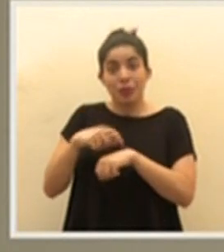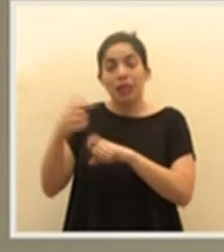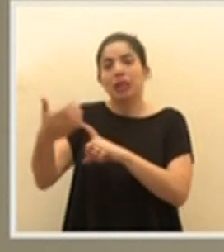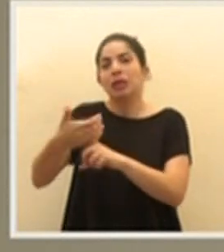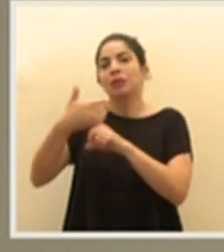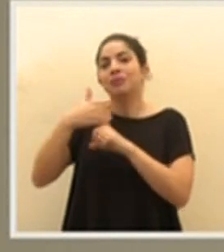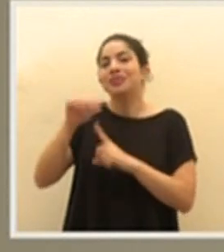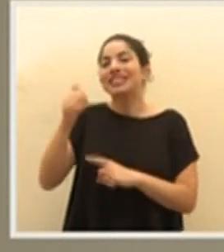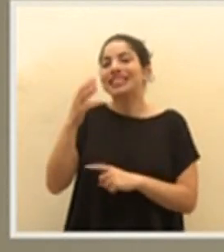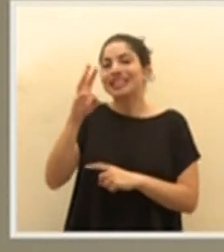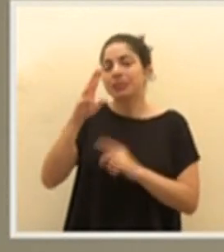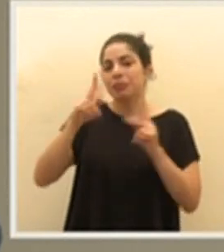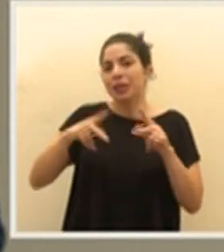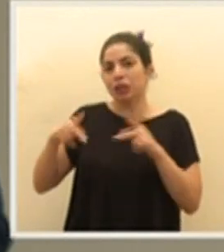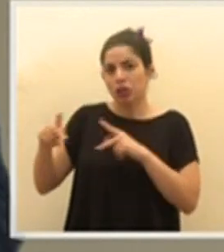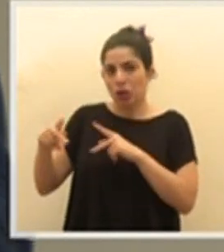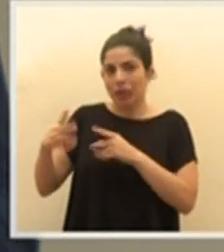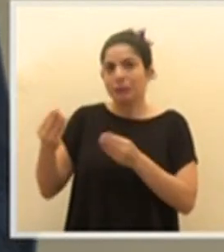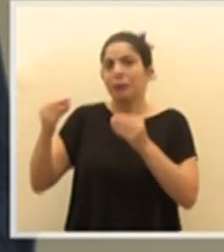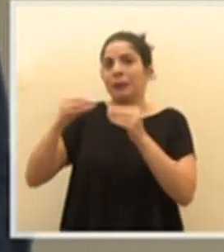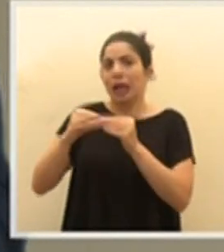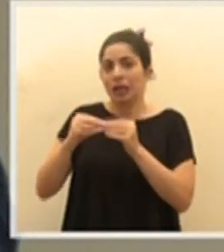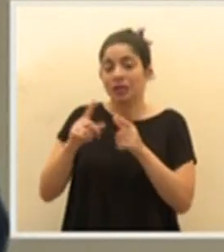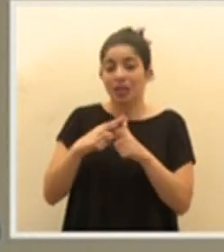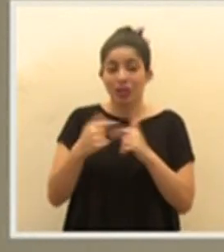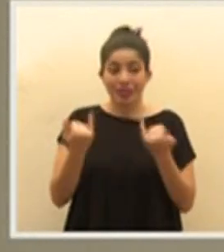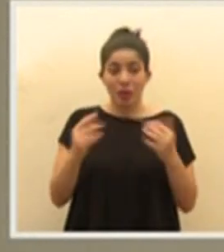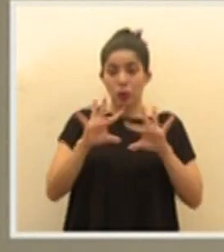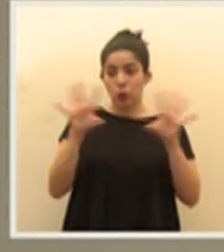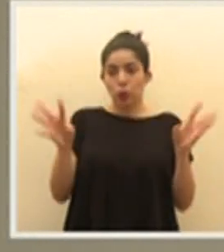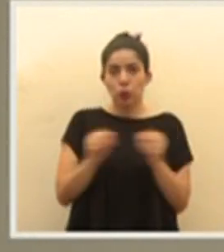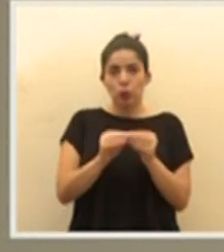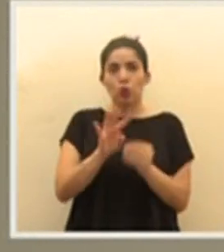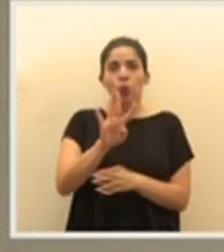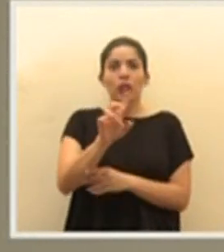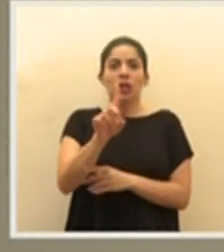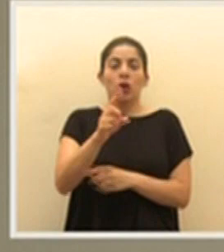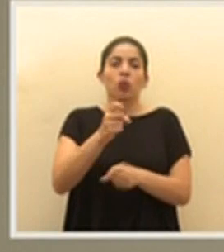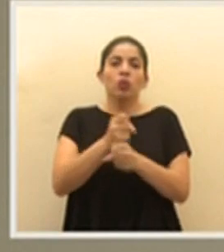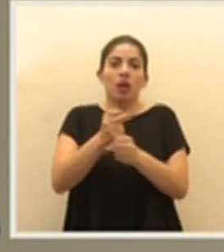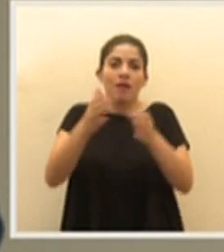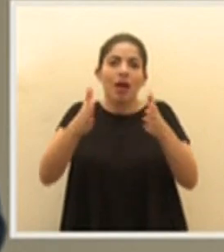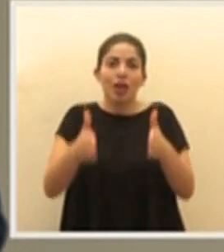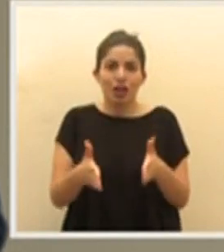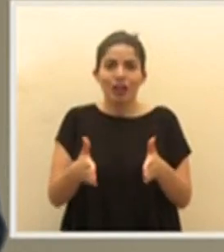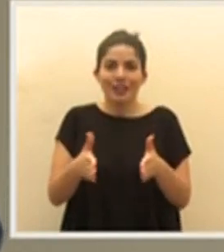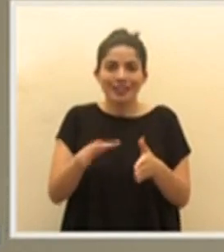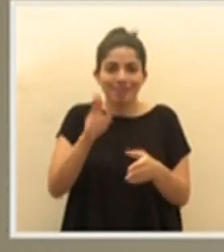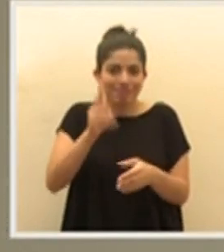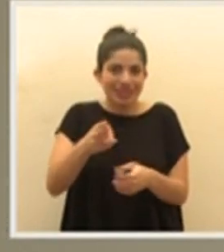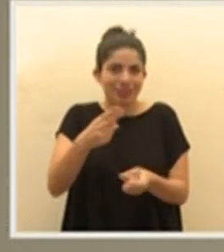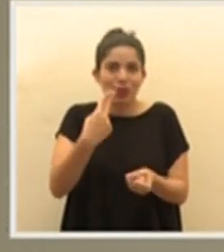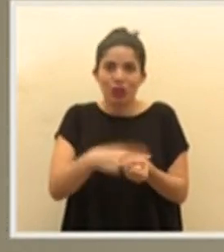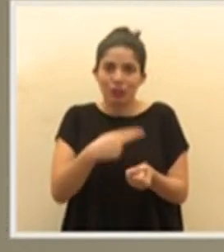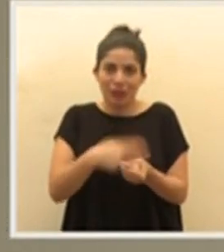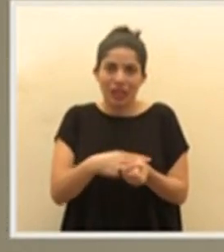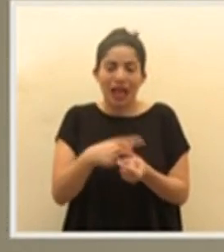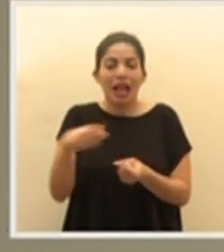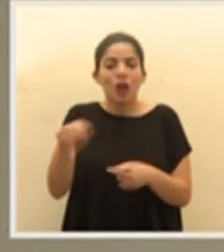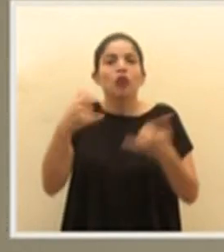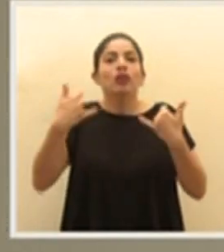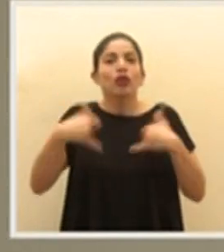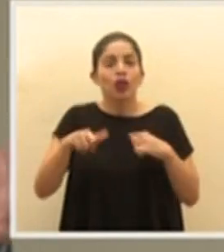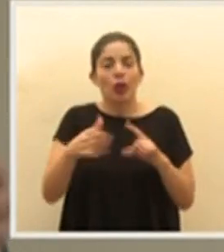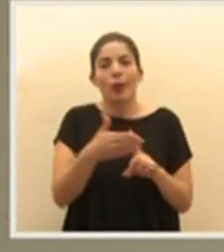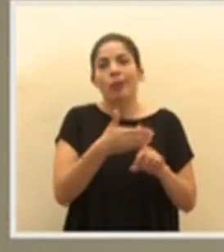unas 16 personas adicionales. Entonces, en un total de 41 funcionarios del hospital todavía están en